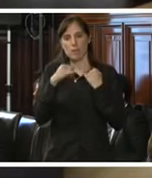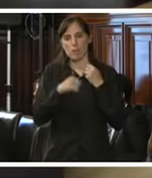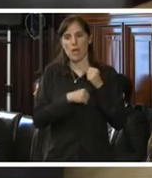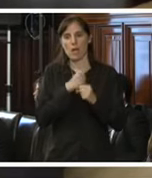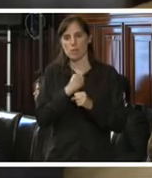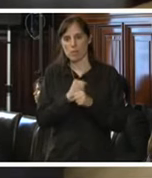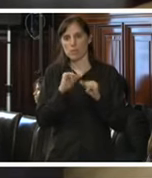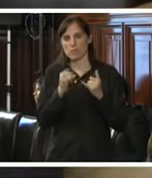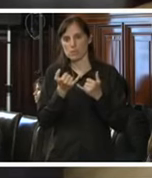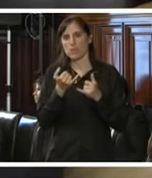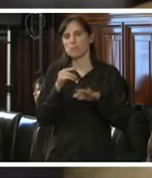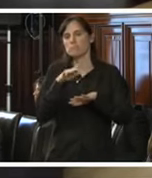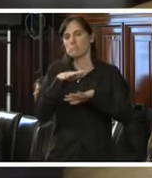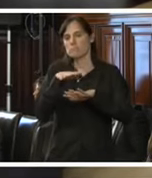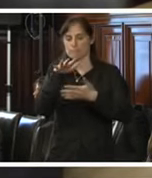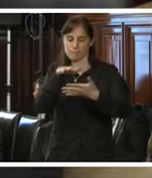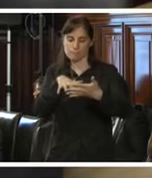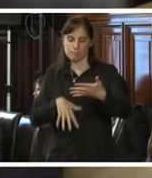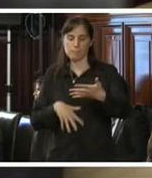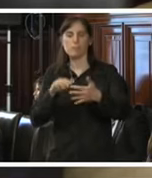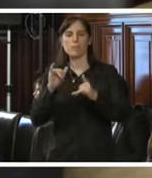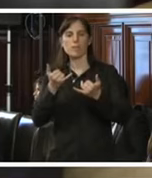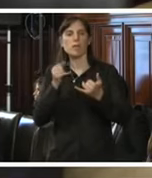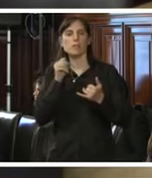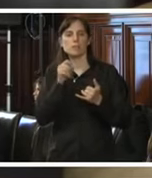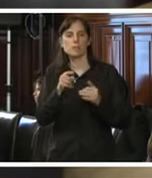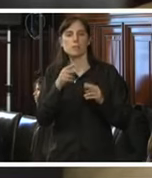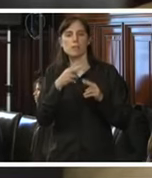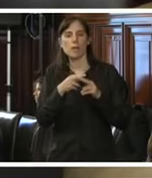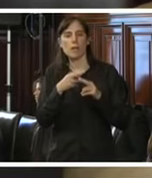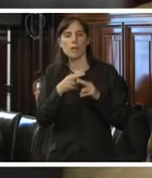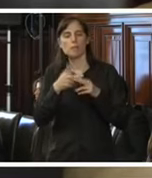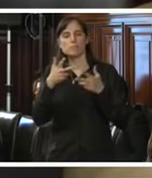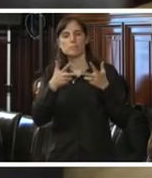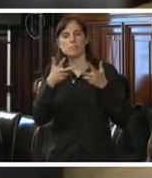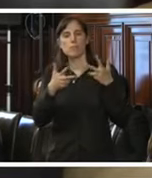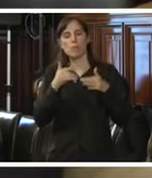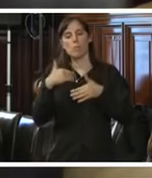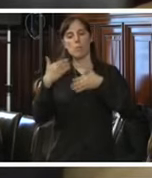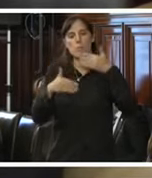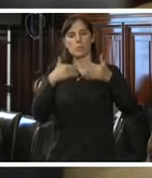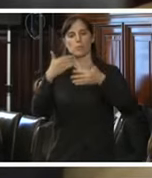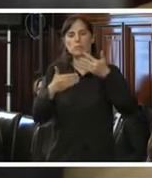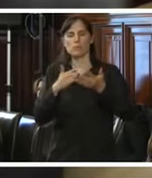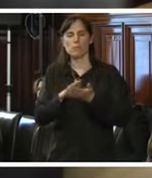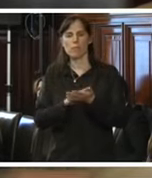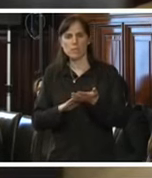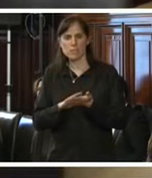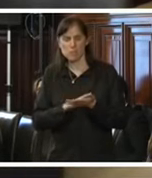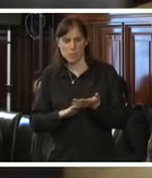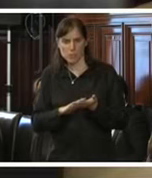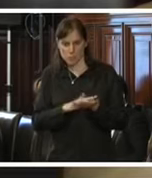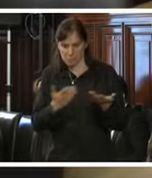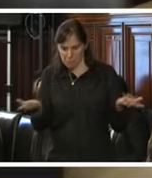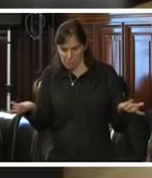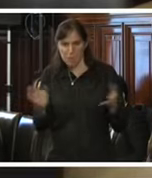Paraguay y que tiene que ver con lo que hemos caracterizado en algún momento como un proceso de vaciamiento democrático que se está dando